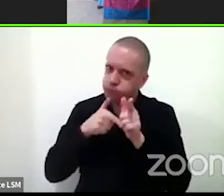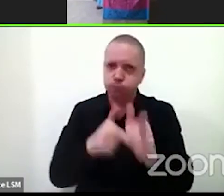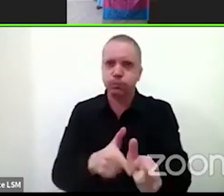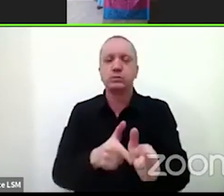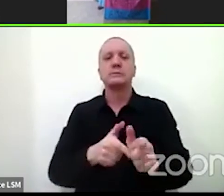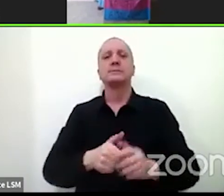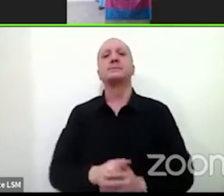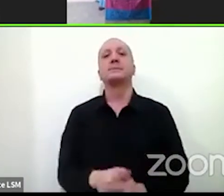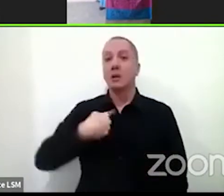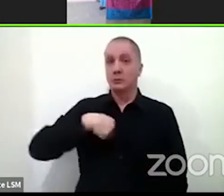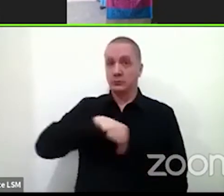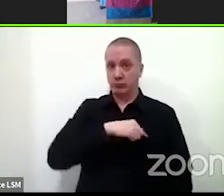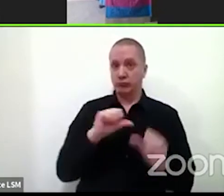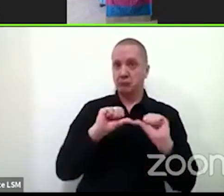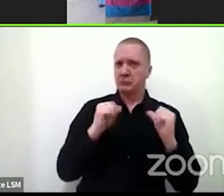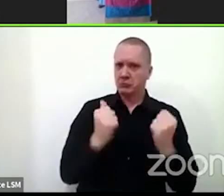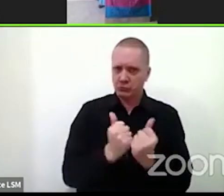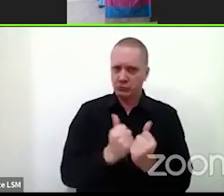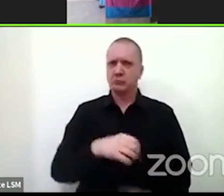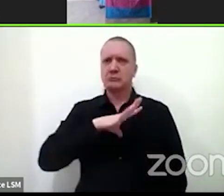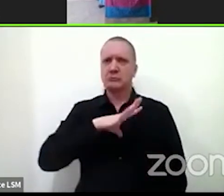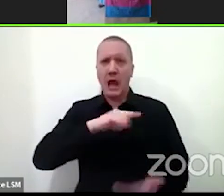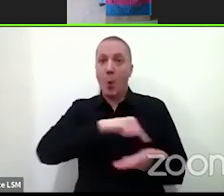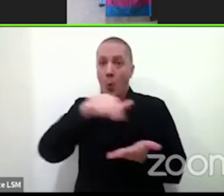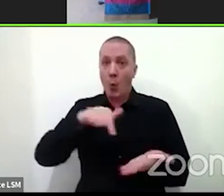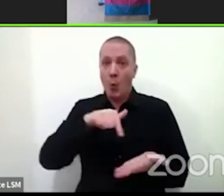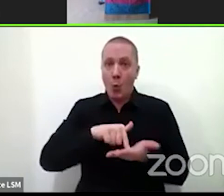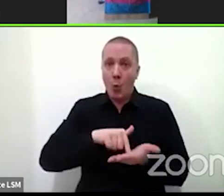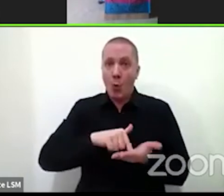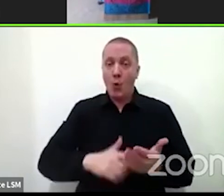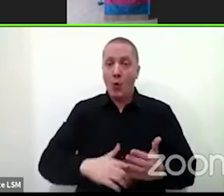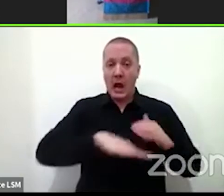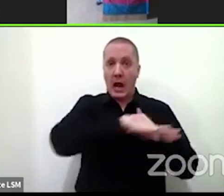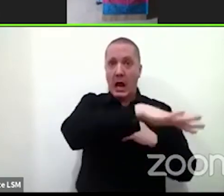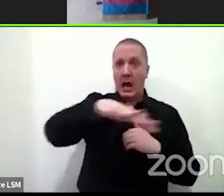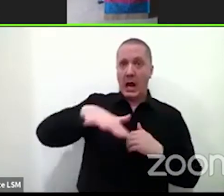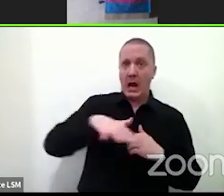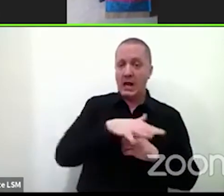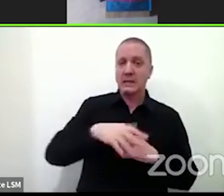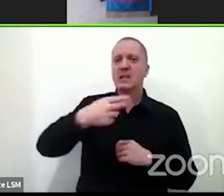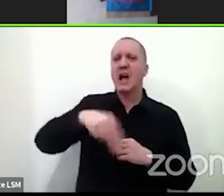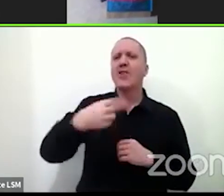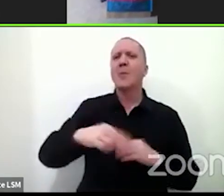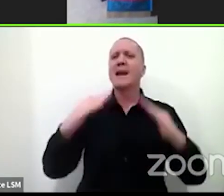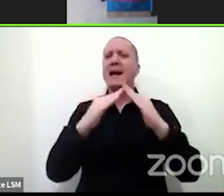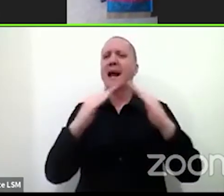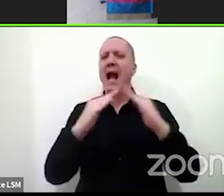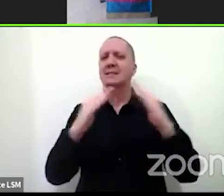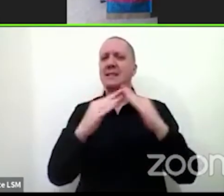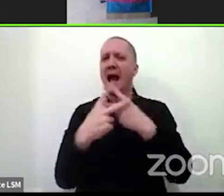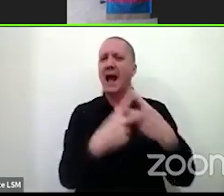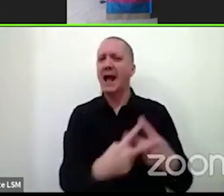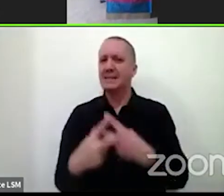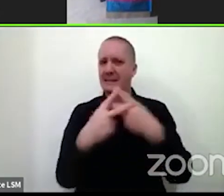Estamos proveyendo un espacio físico. Este espacio físico es conocido como Casa Estrella, un espacio físico